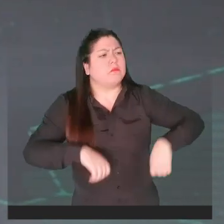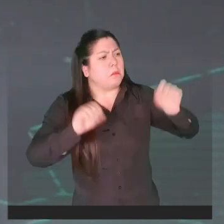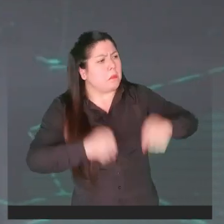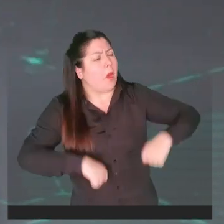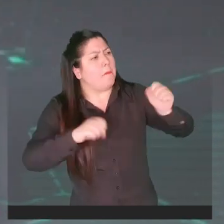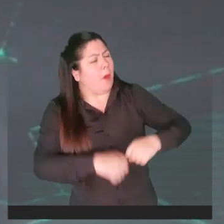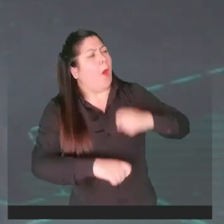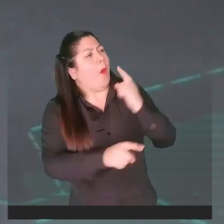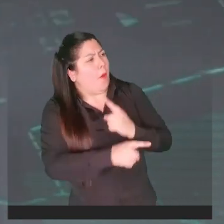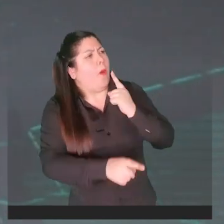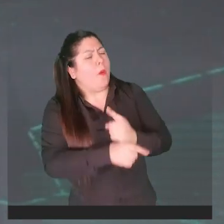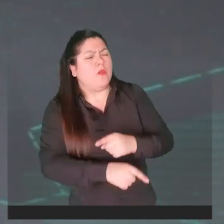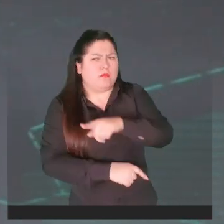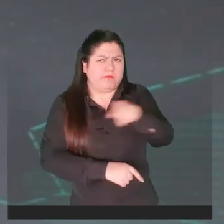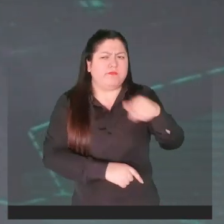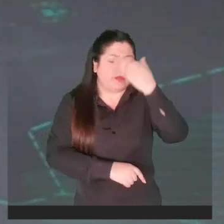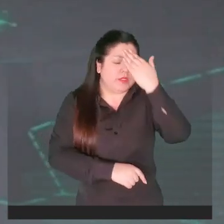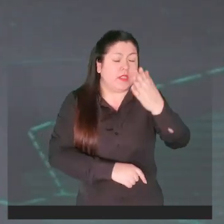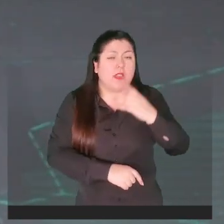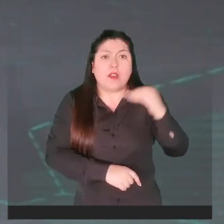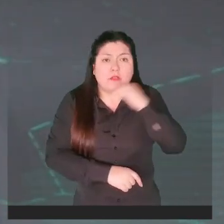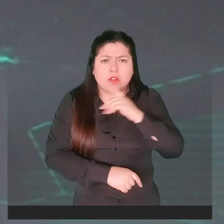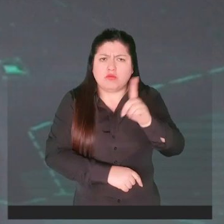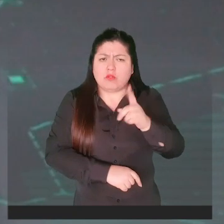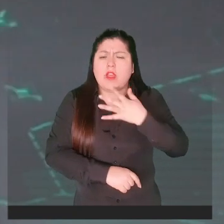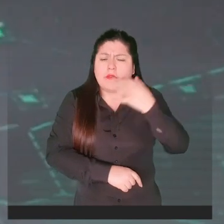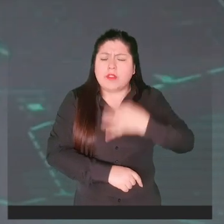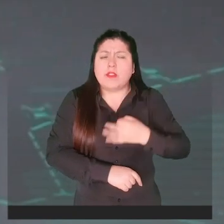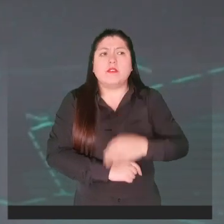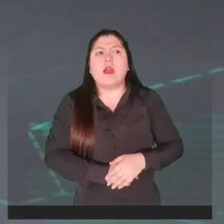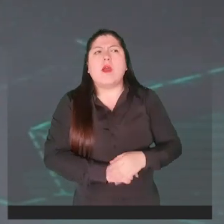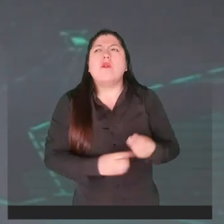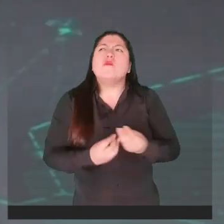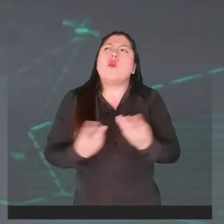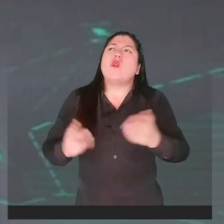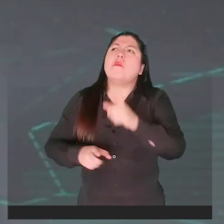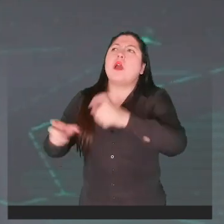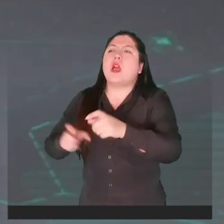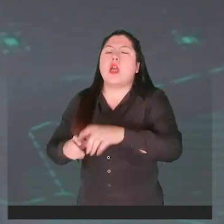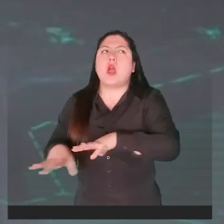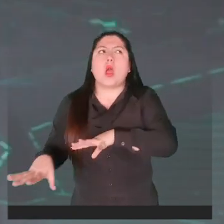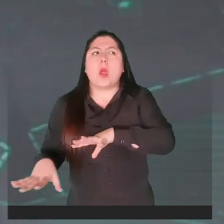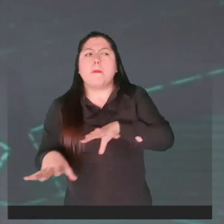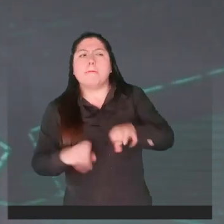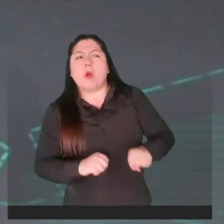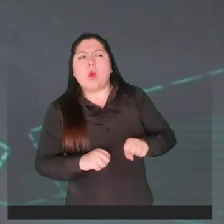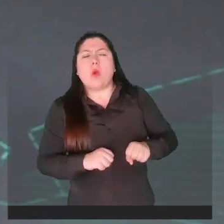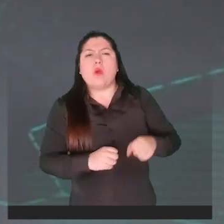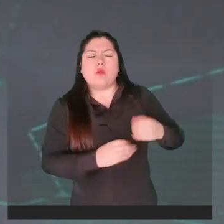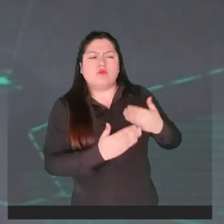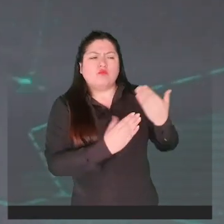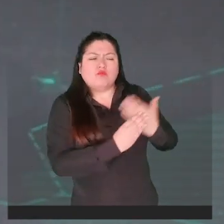acertadas, pero muchos saben que durante años no era mentira que trataran muchos de acechar el Archivo Nacional